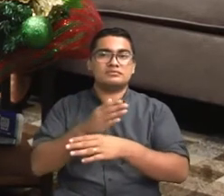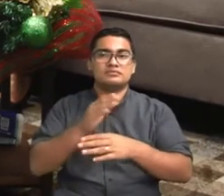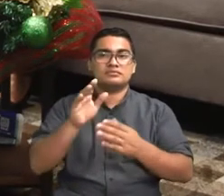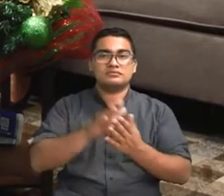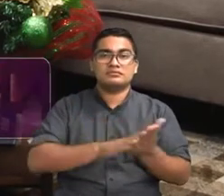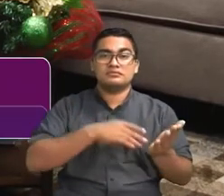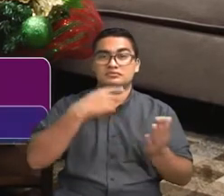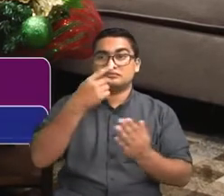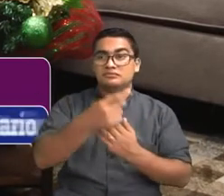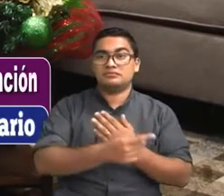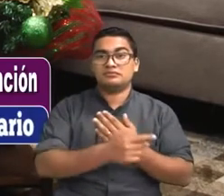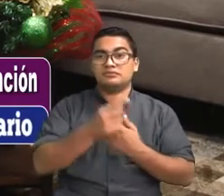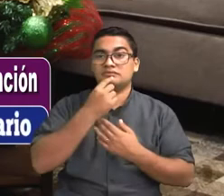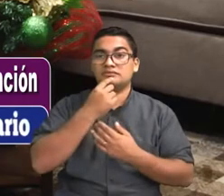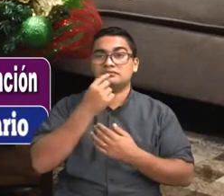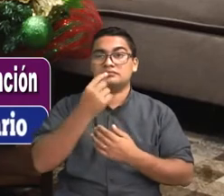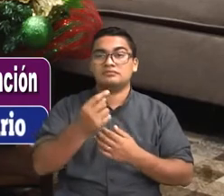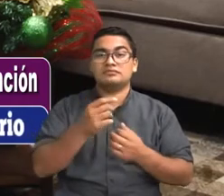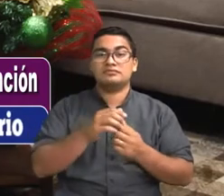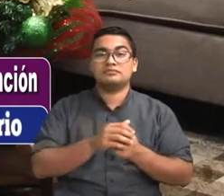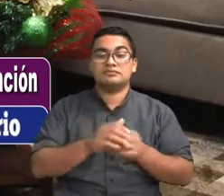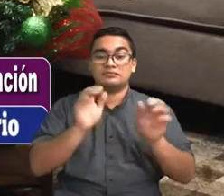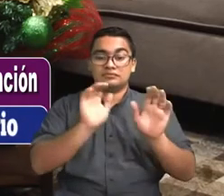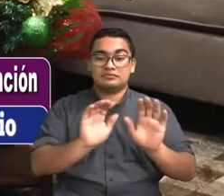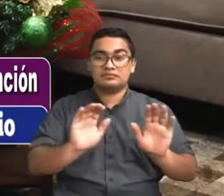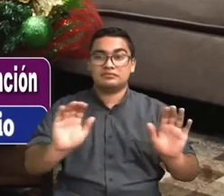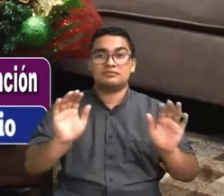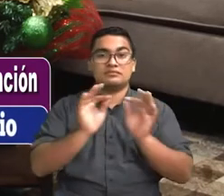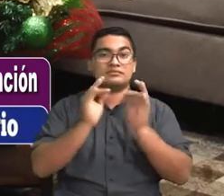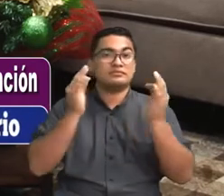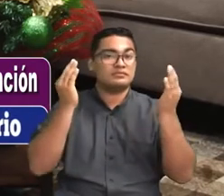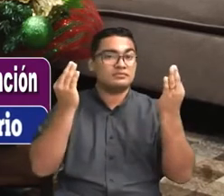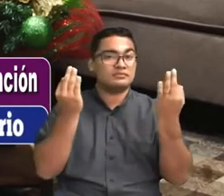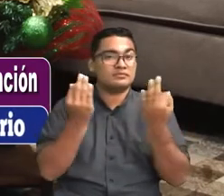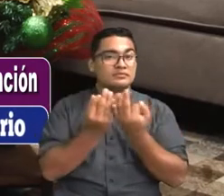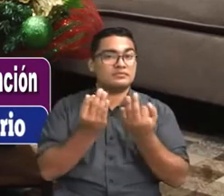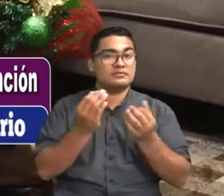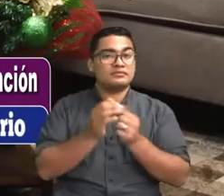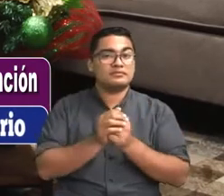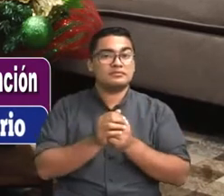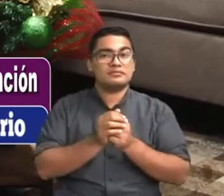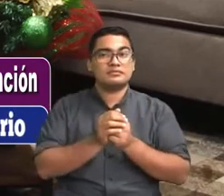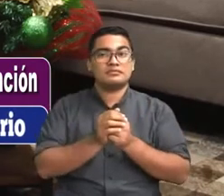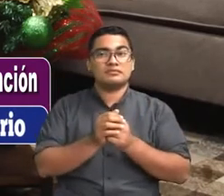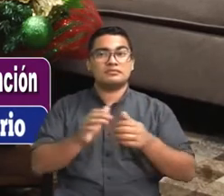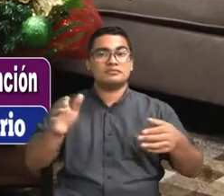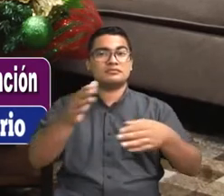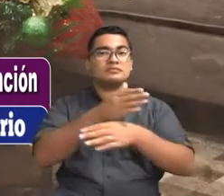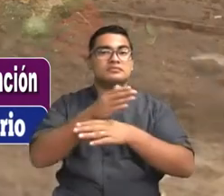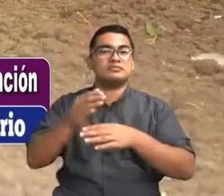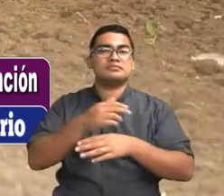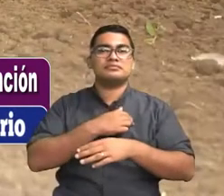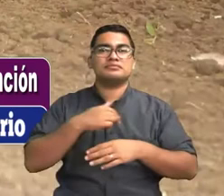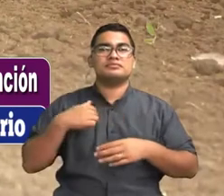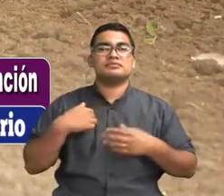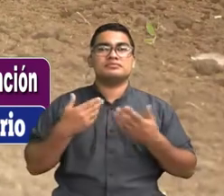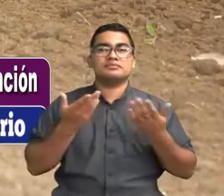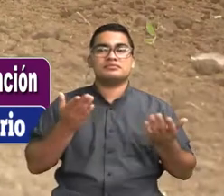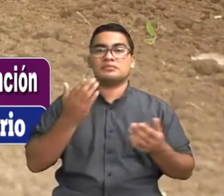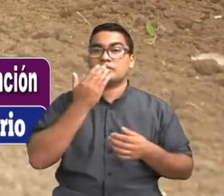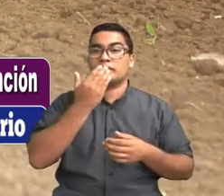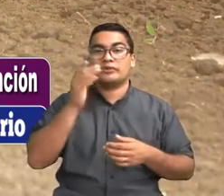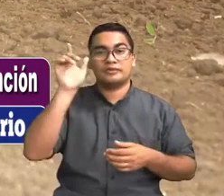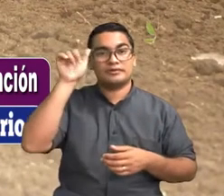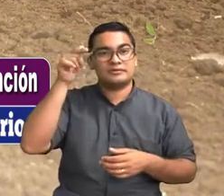ellos son los protagonistas. La niñez, la familia, en todo este quehacer que hace nuestro buen